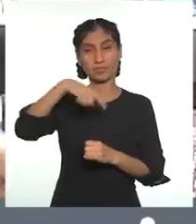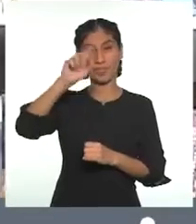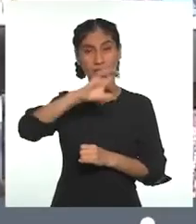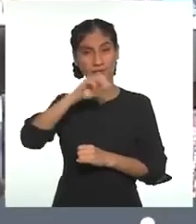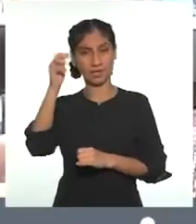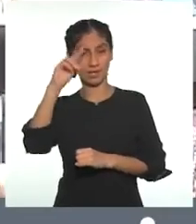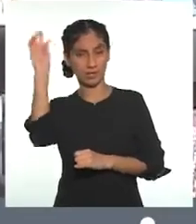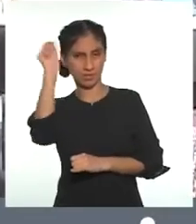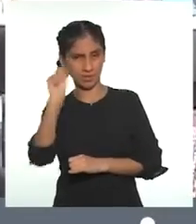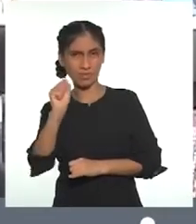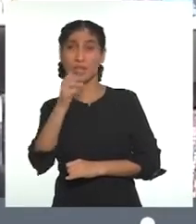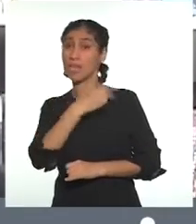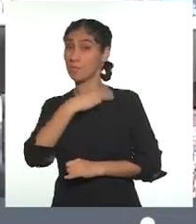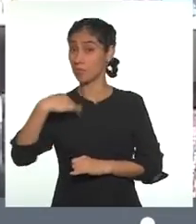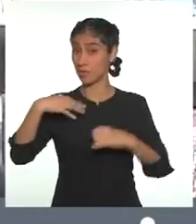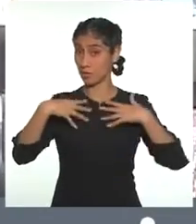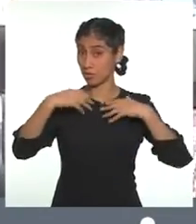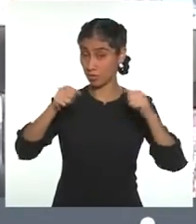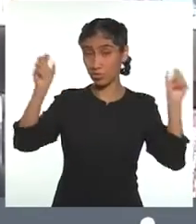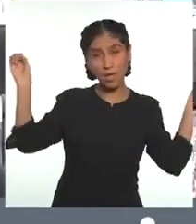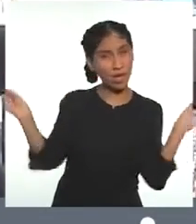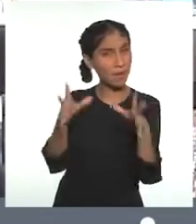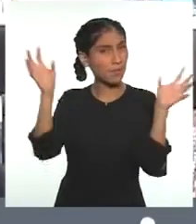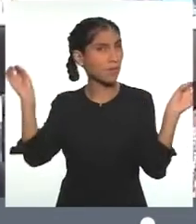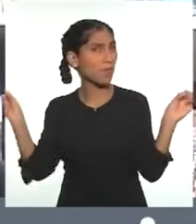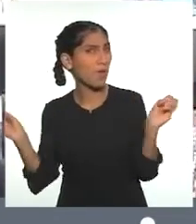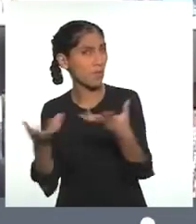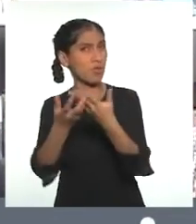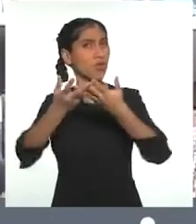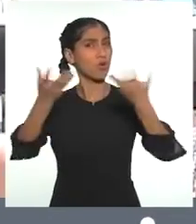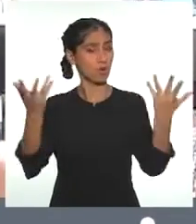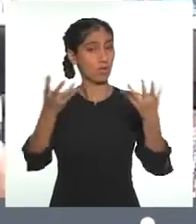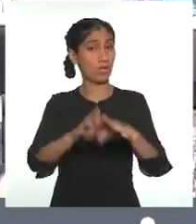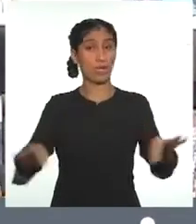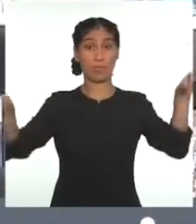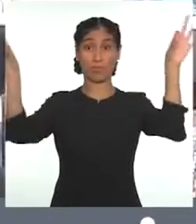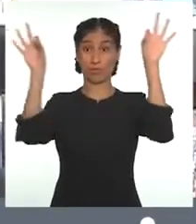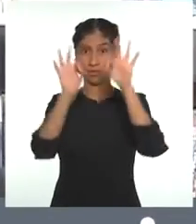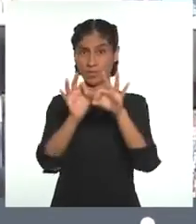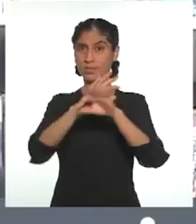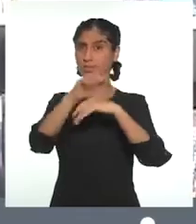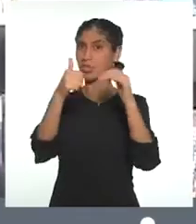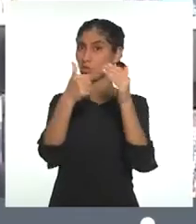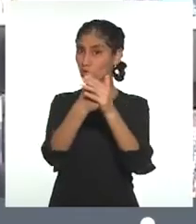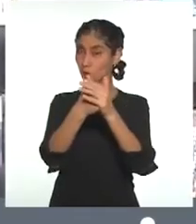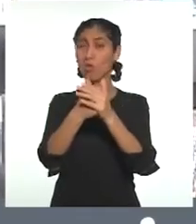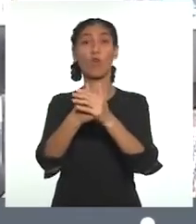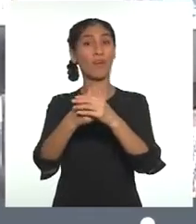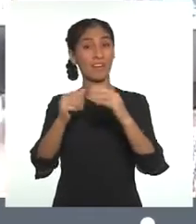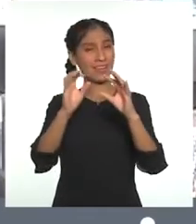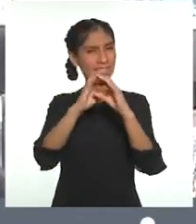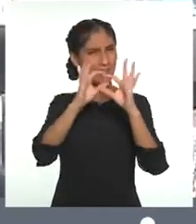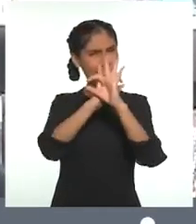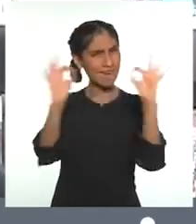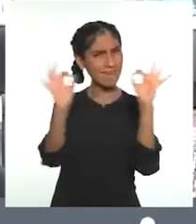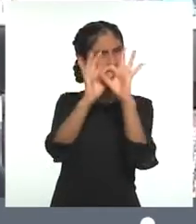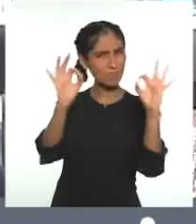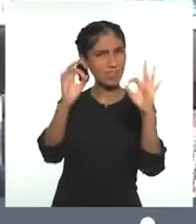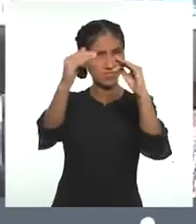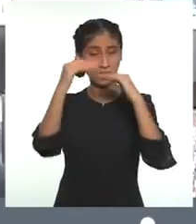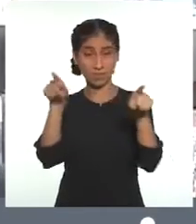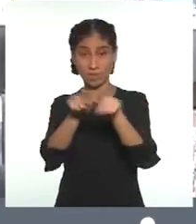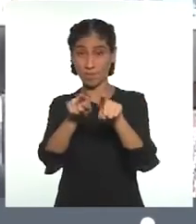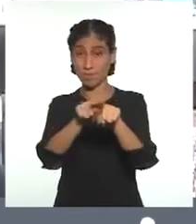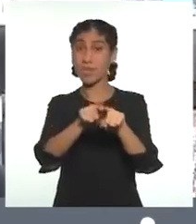Ministerio de Salud ha promovido a través de diversas campañas el cuidado de la higiene personal, el lavado de alimentos y